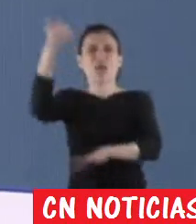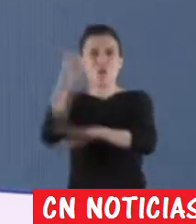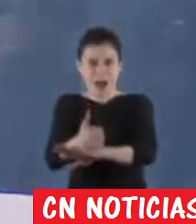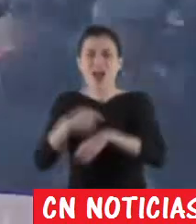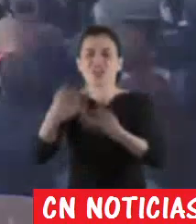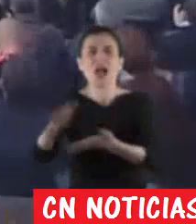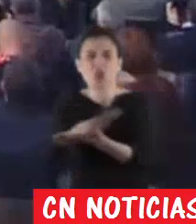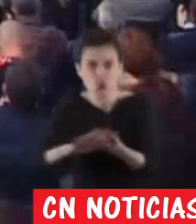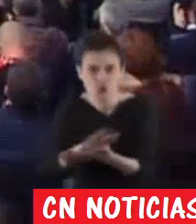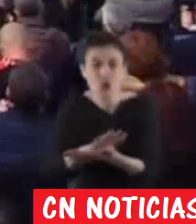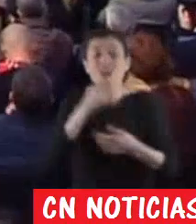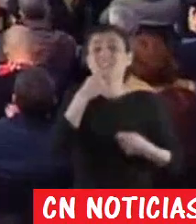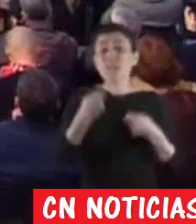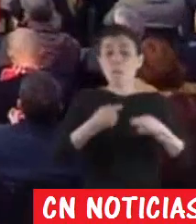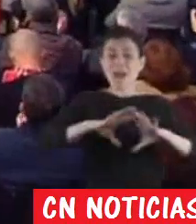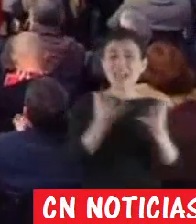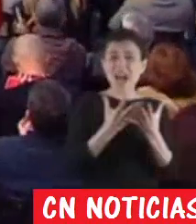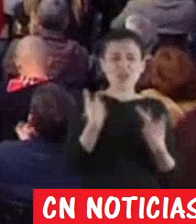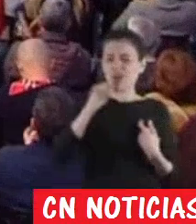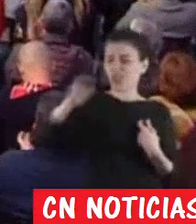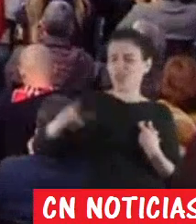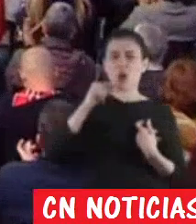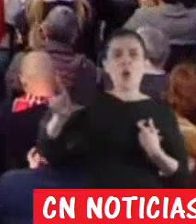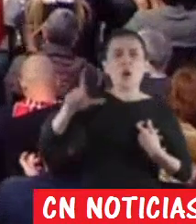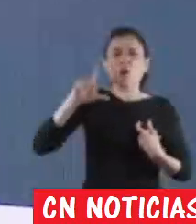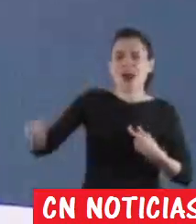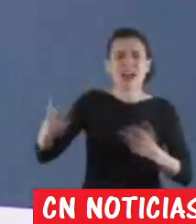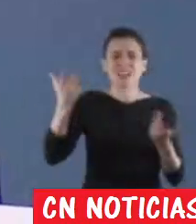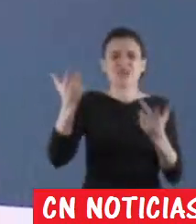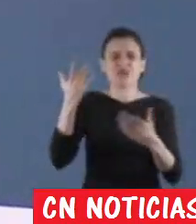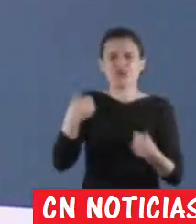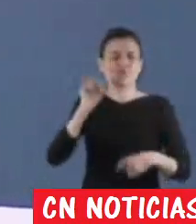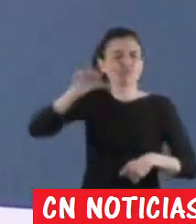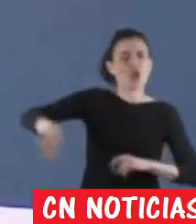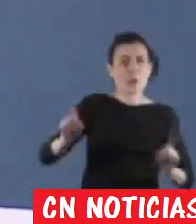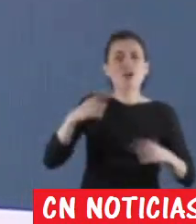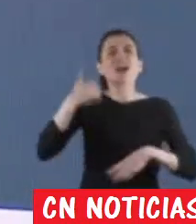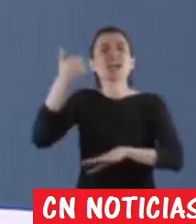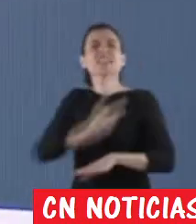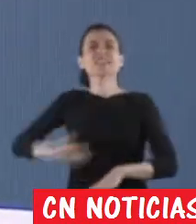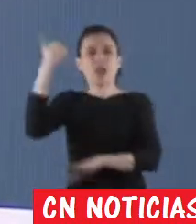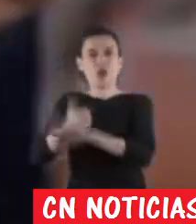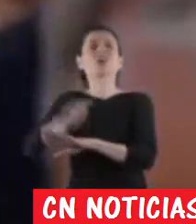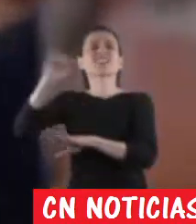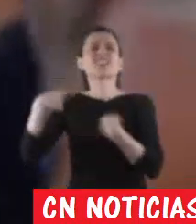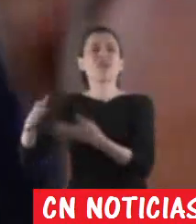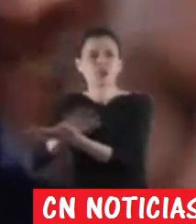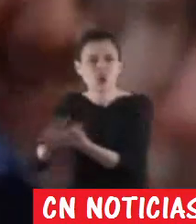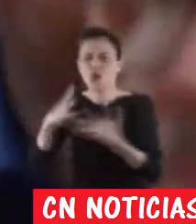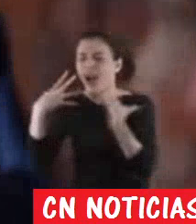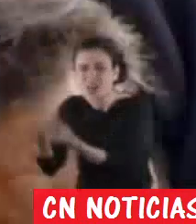y ganancia, hay necesidades igual, hay derechos igual, y ahí tiene que estar el Estado. Por